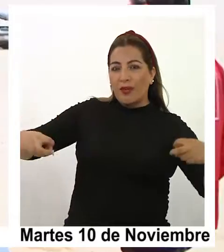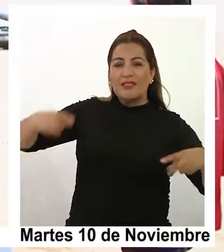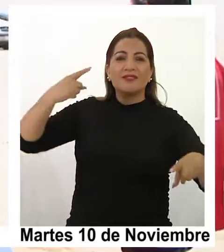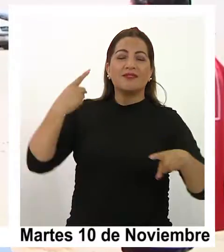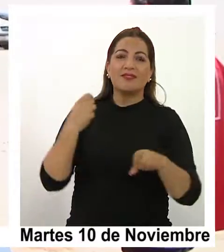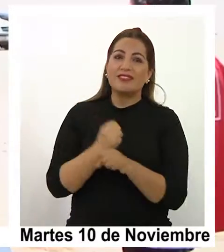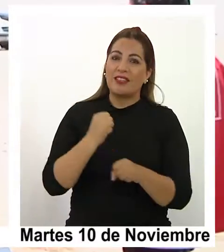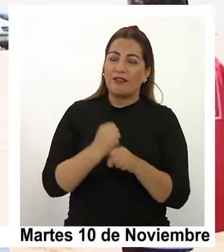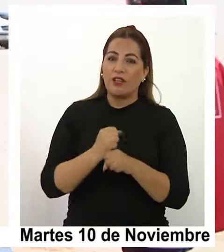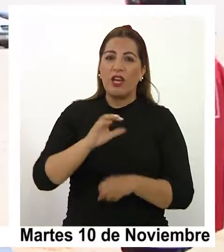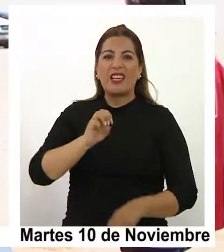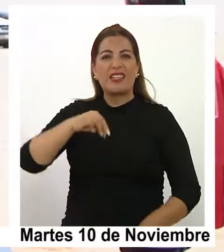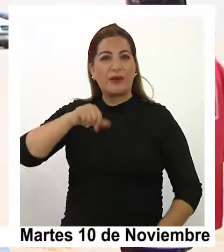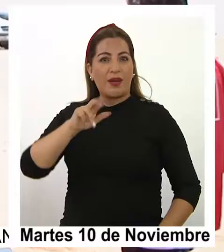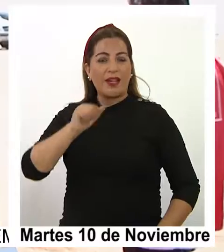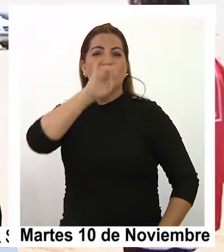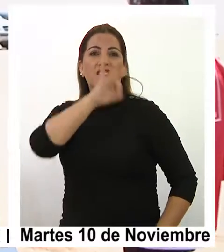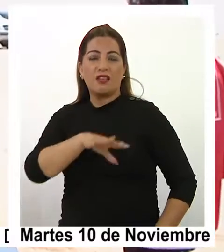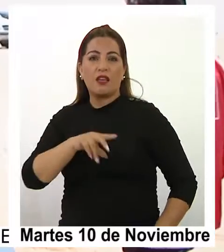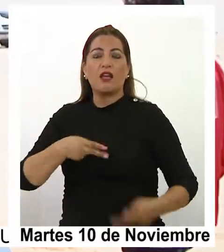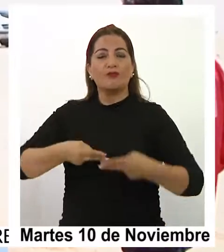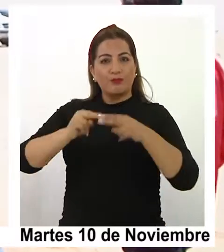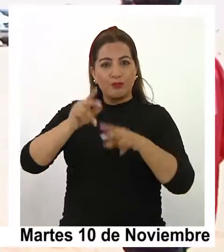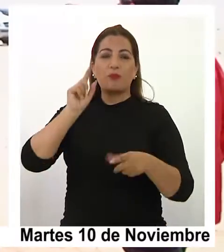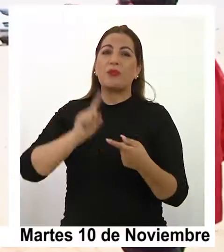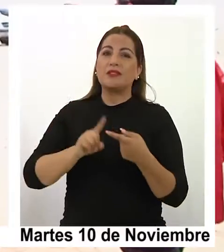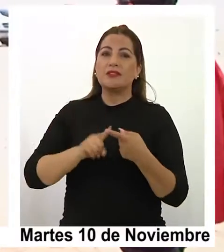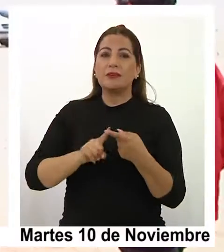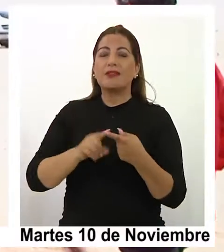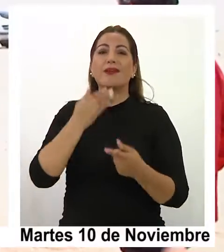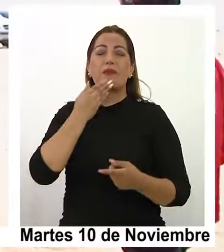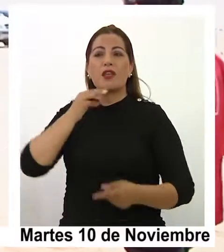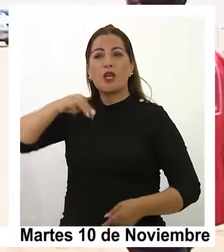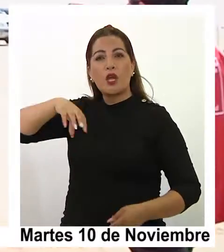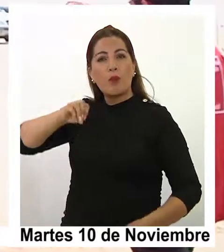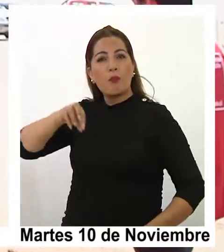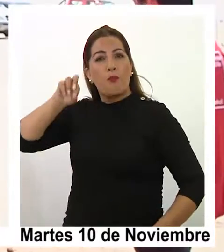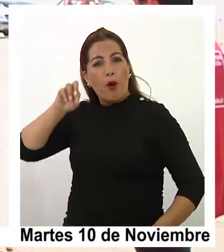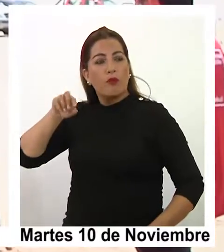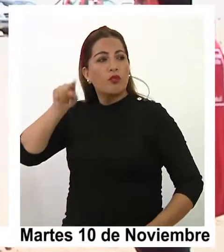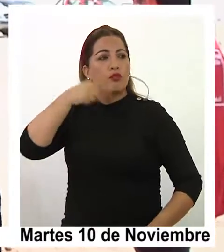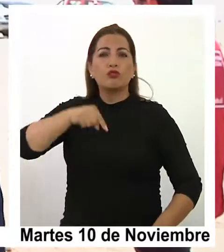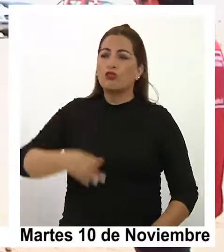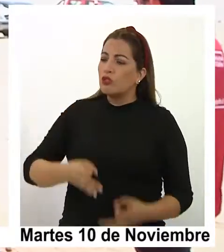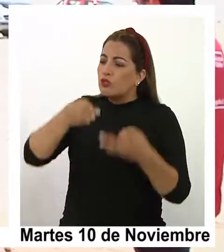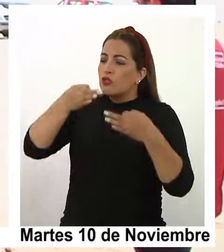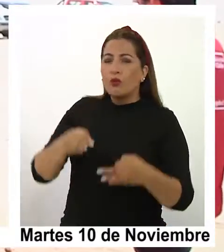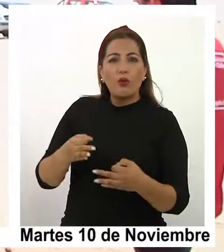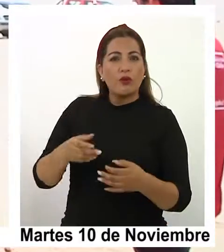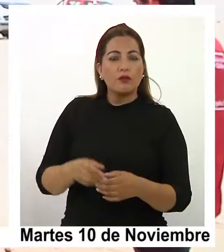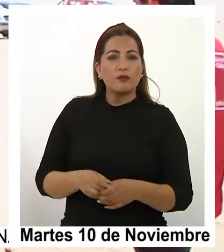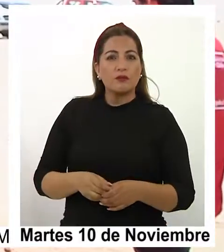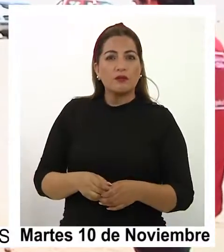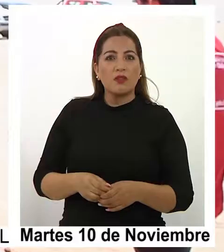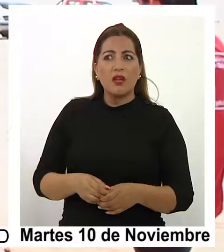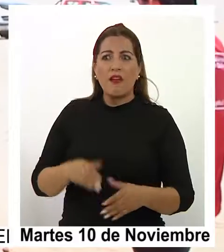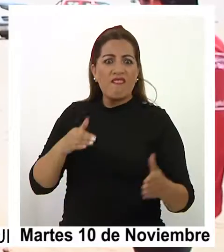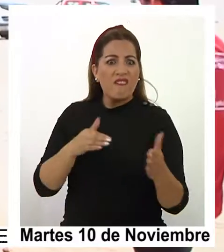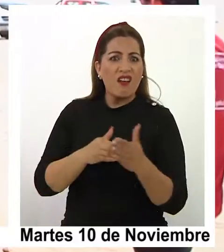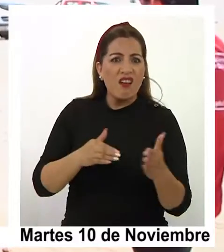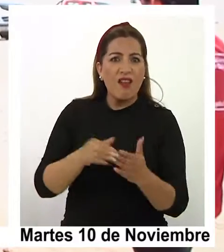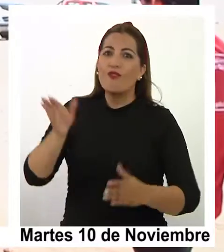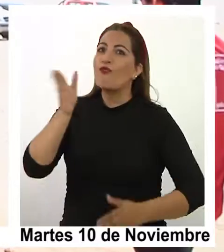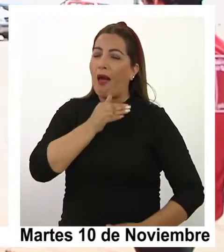Cámara Chilena de la Construcción y donde también está participando el MOB y hemos podido constatar que no existe ni una barrera